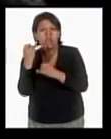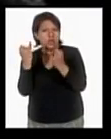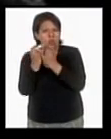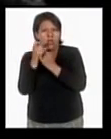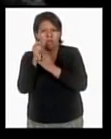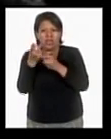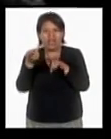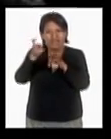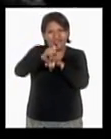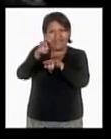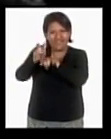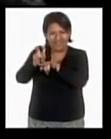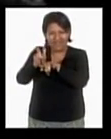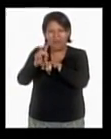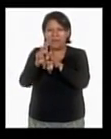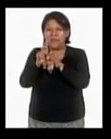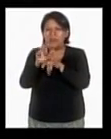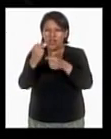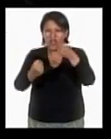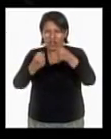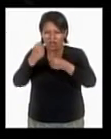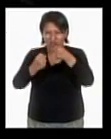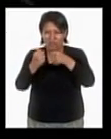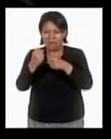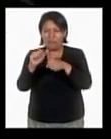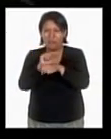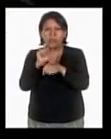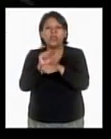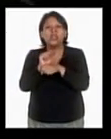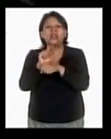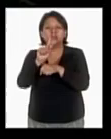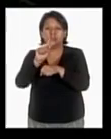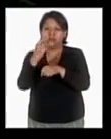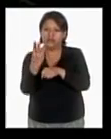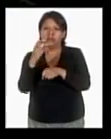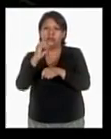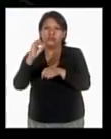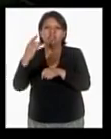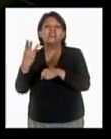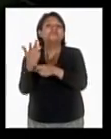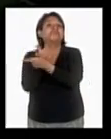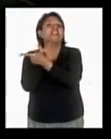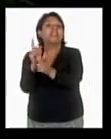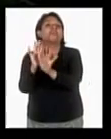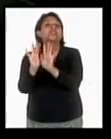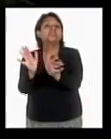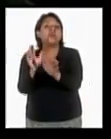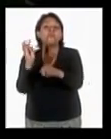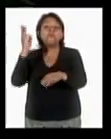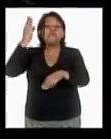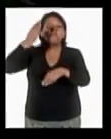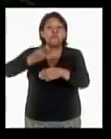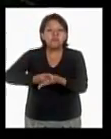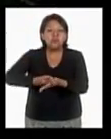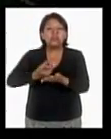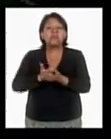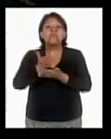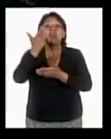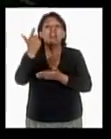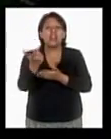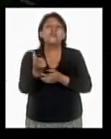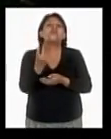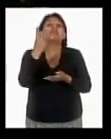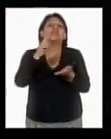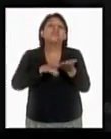patrulla 73003 están libres. Ellos pagaron una fianza de